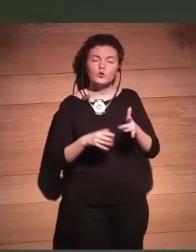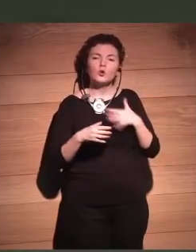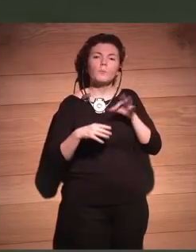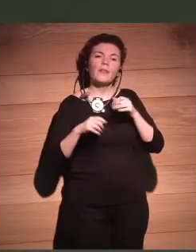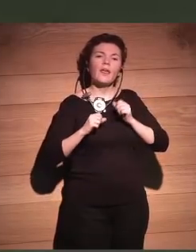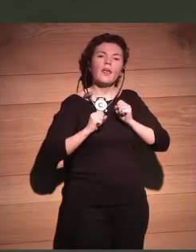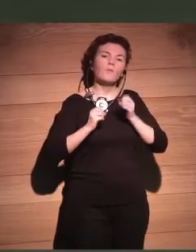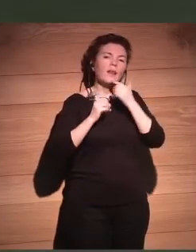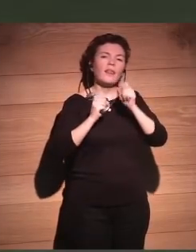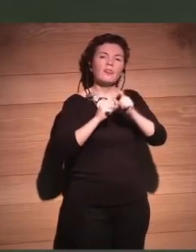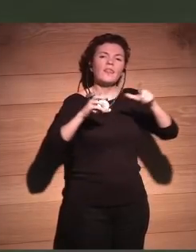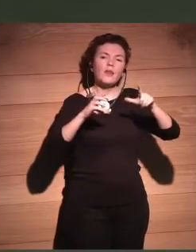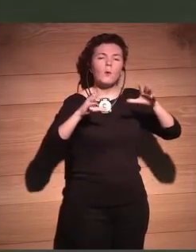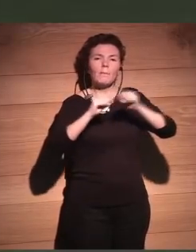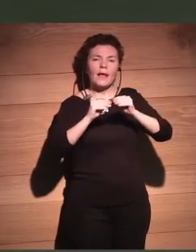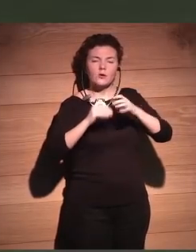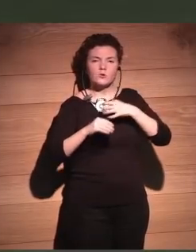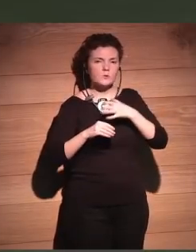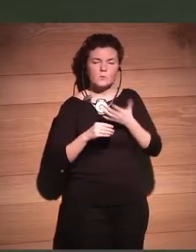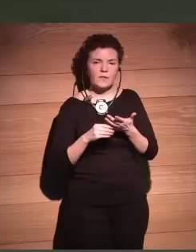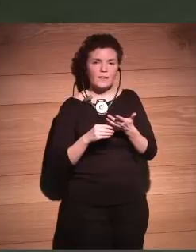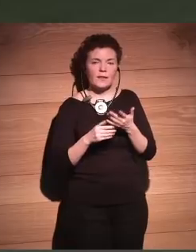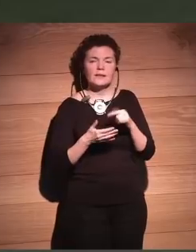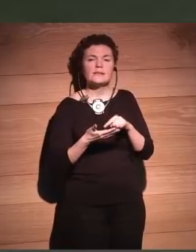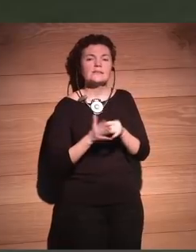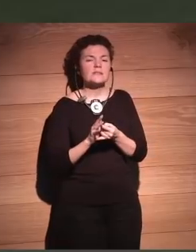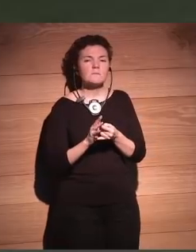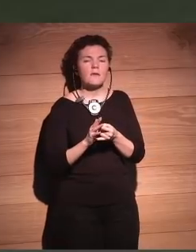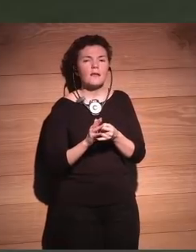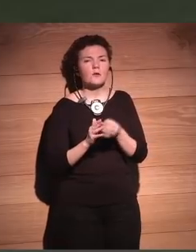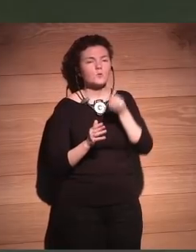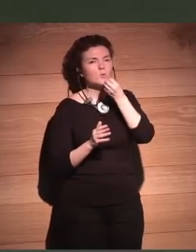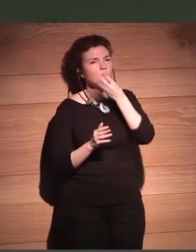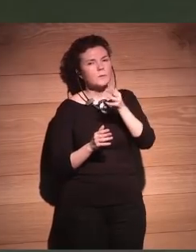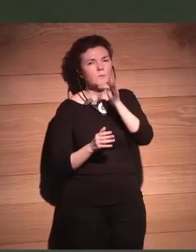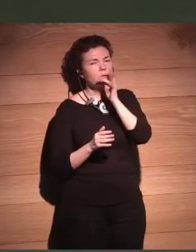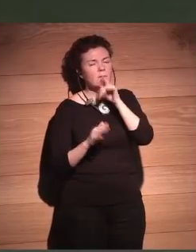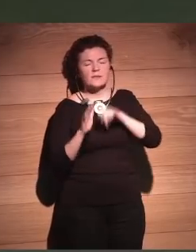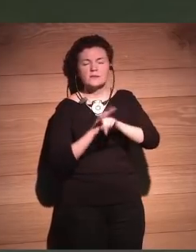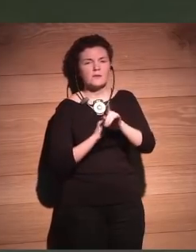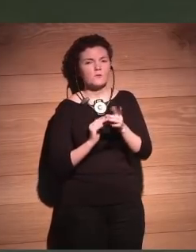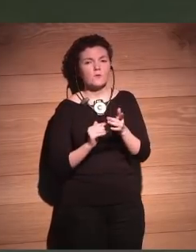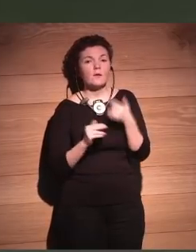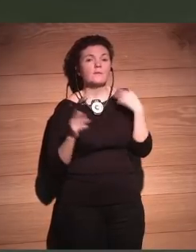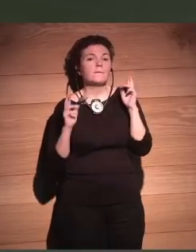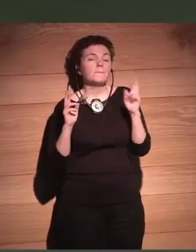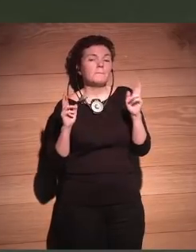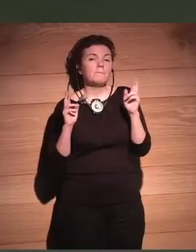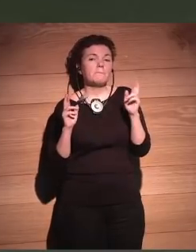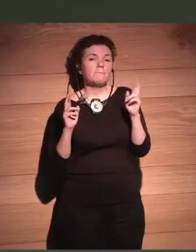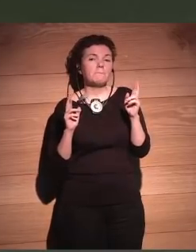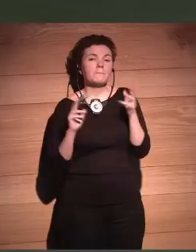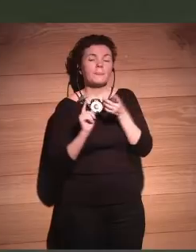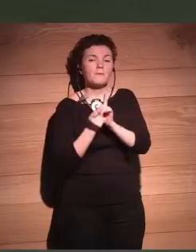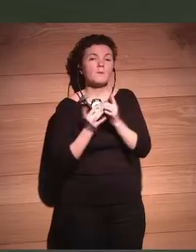funciona así con el cerebro. Los sistemas no están bien desarrollados y esperemos